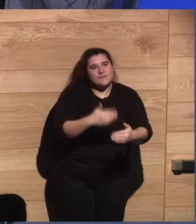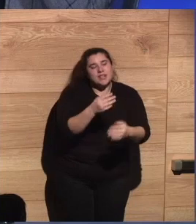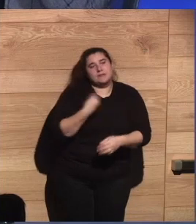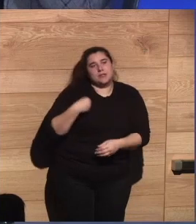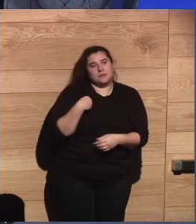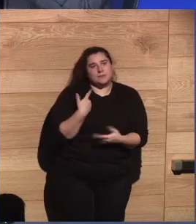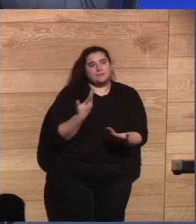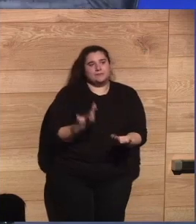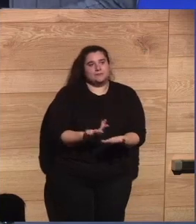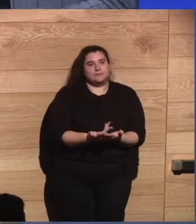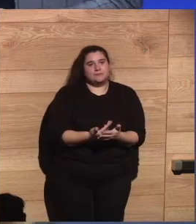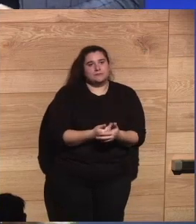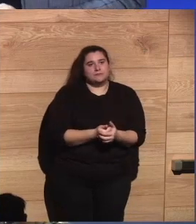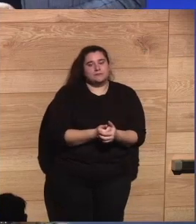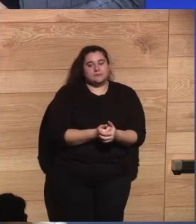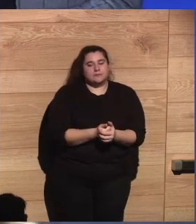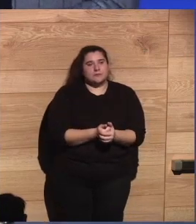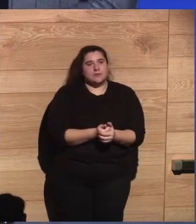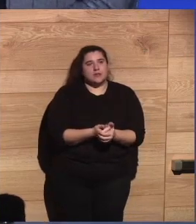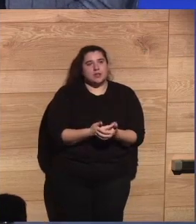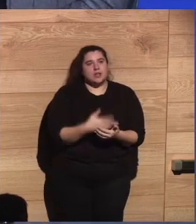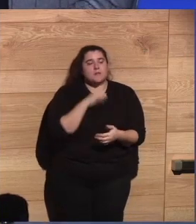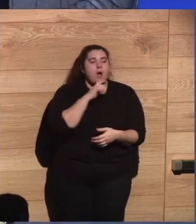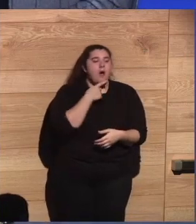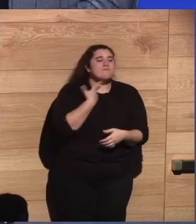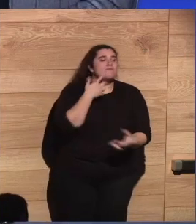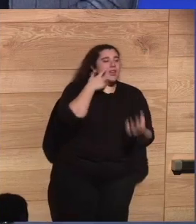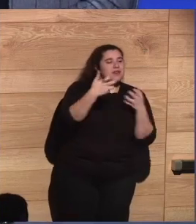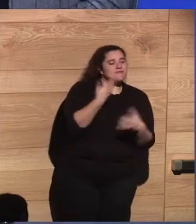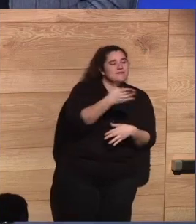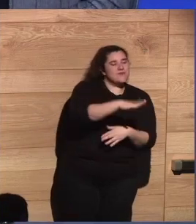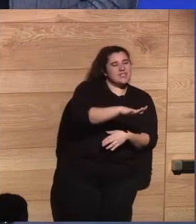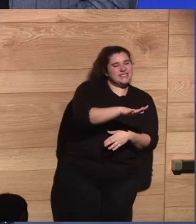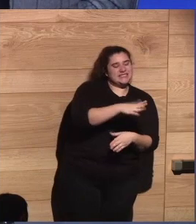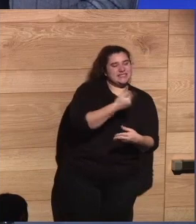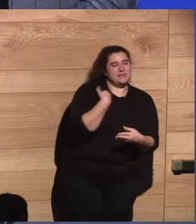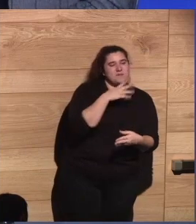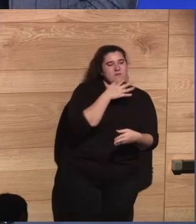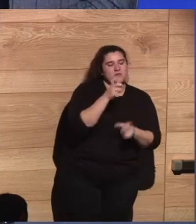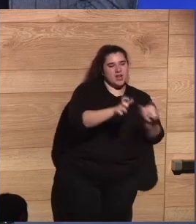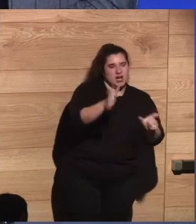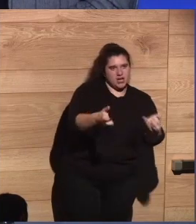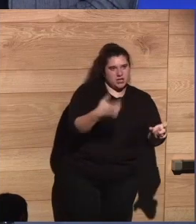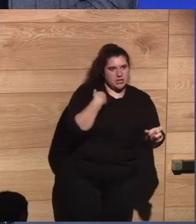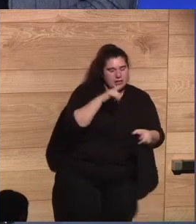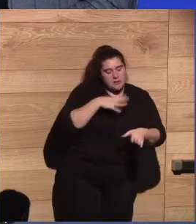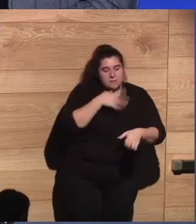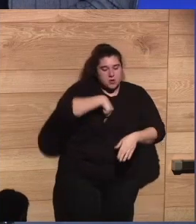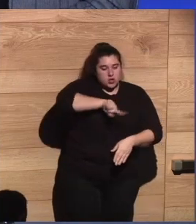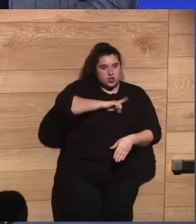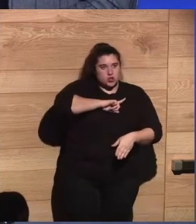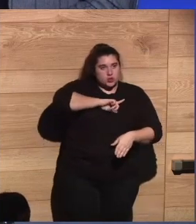Y un espejismo también. Pero esto yo creo que es la muerte del arte, o la muerte también de la humanidad. O sea, necesitamos avanzar hacia